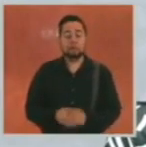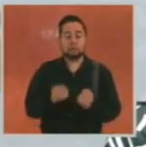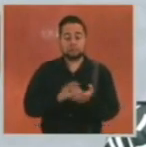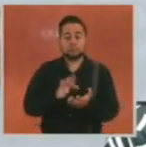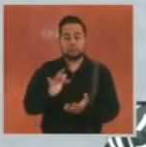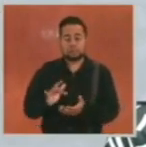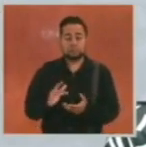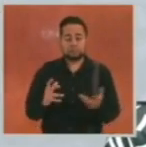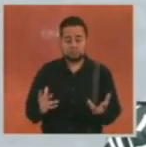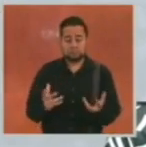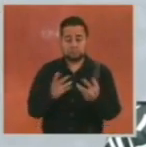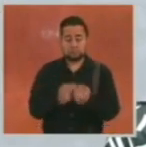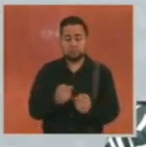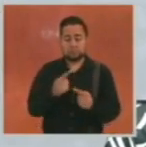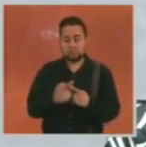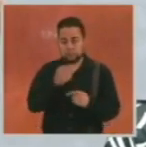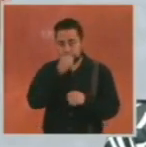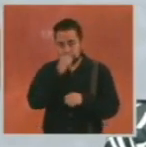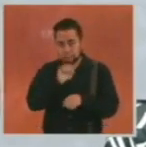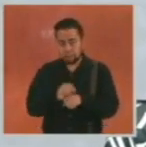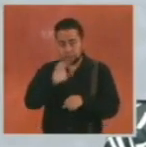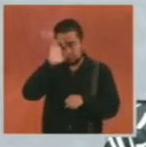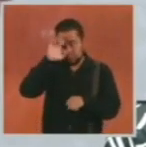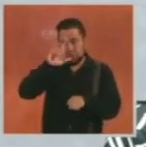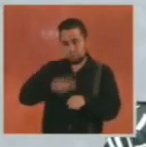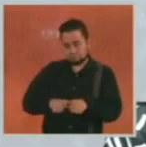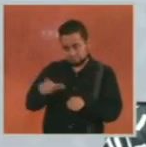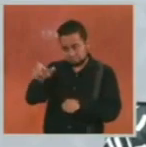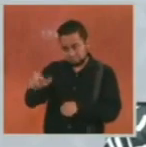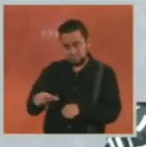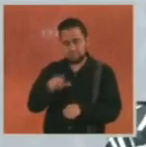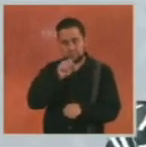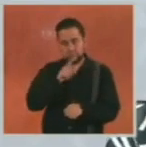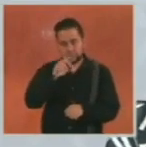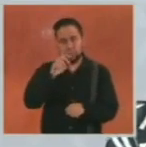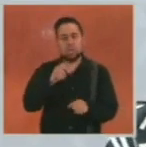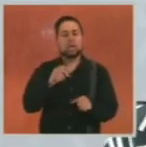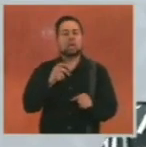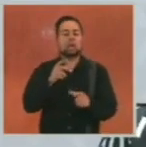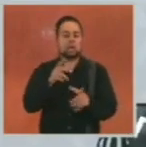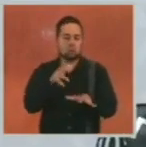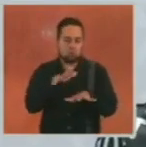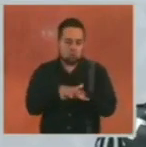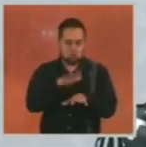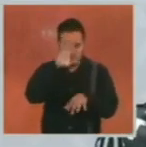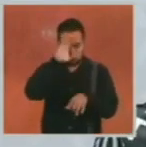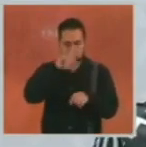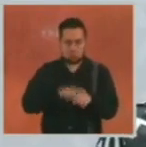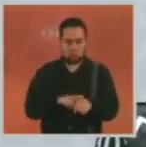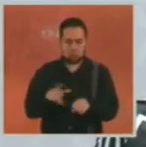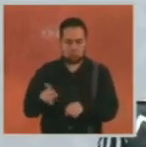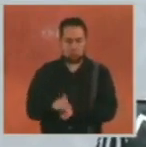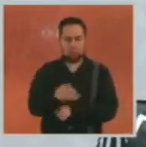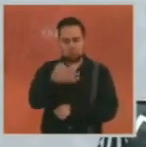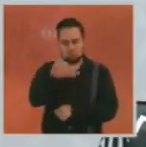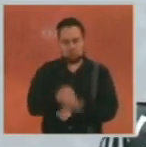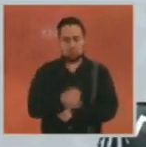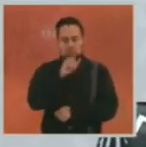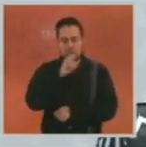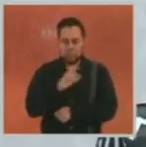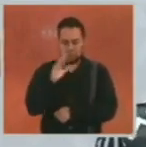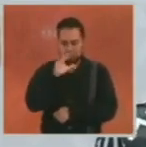el acompañamiento de la secretaría de la cultura de interculturalidad pueblos originarios y